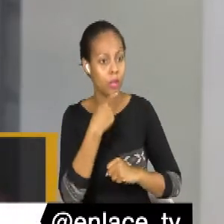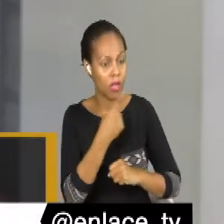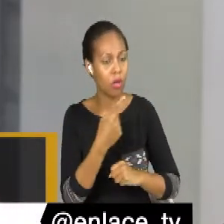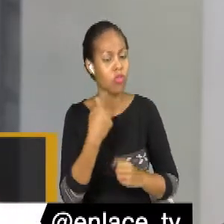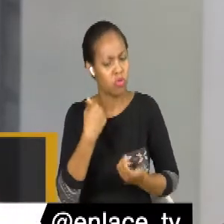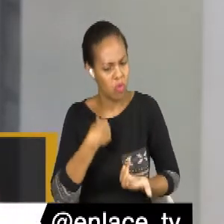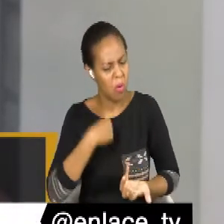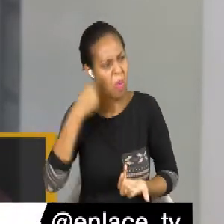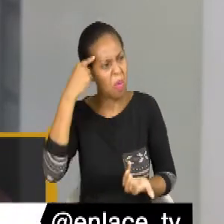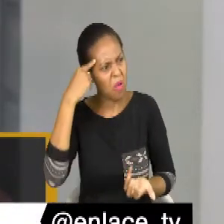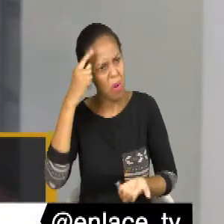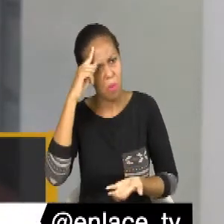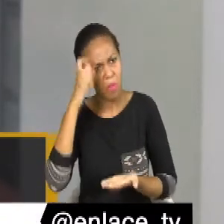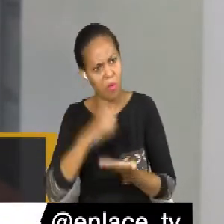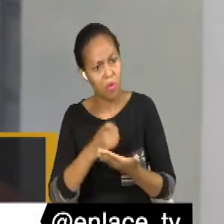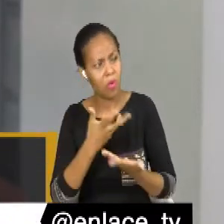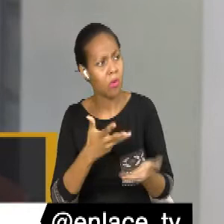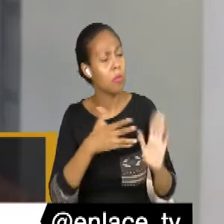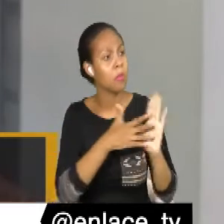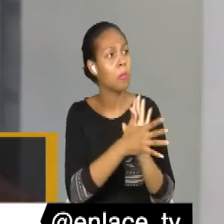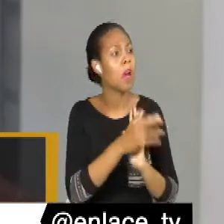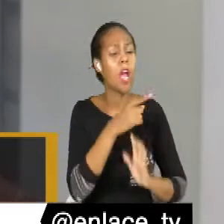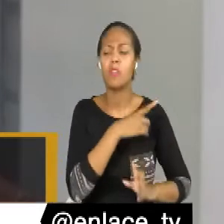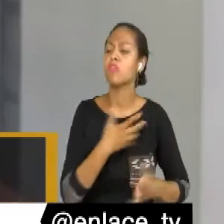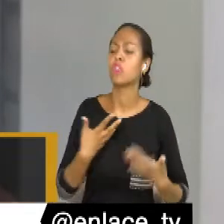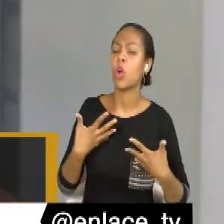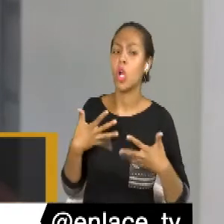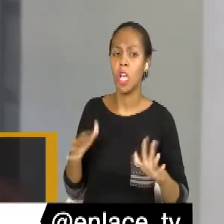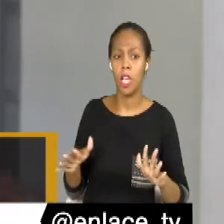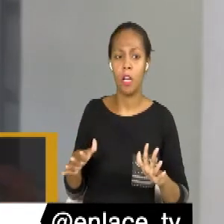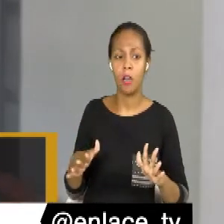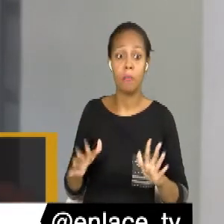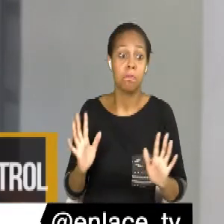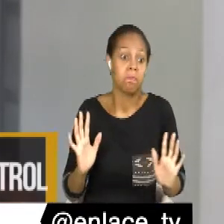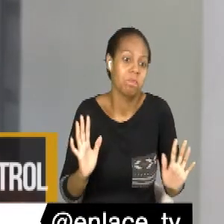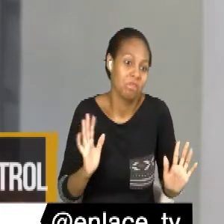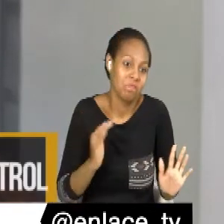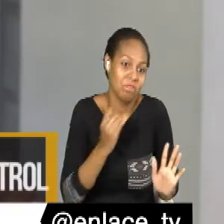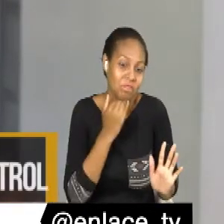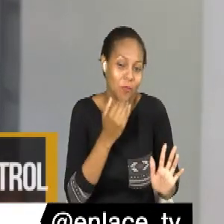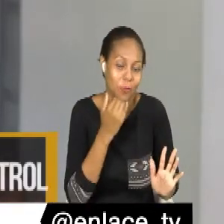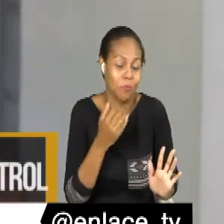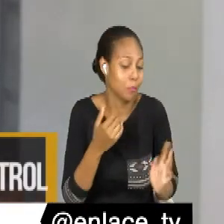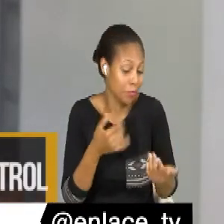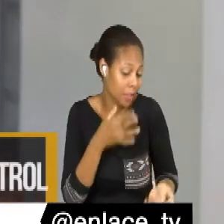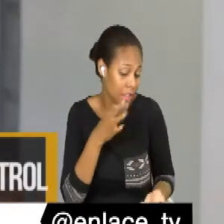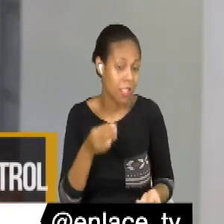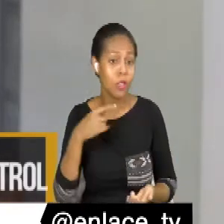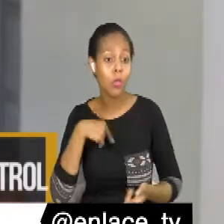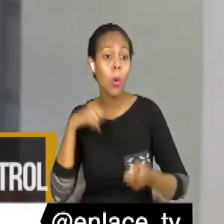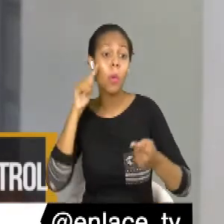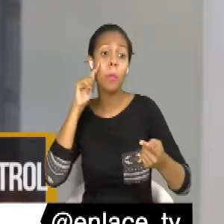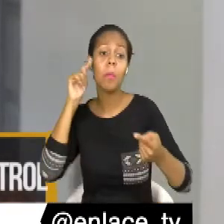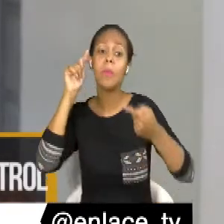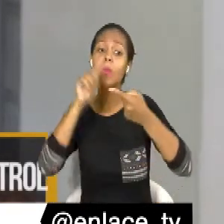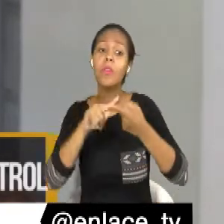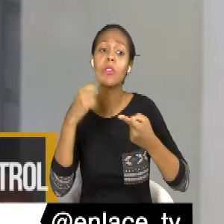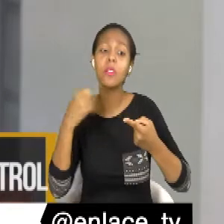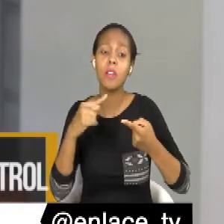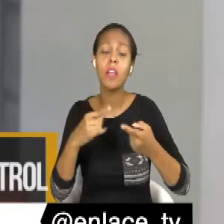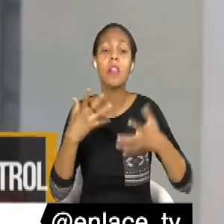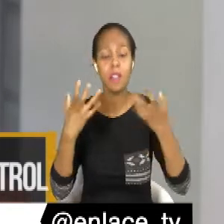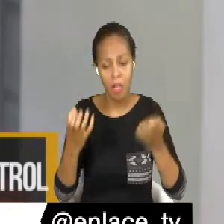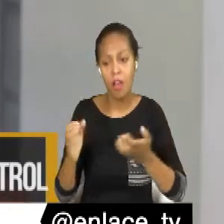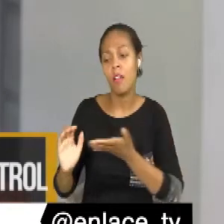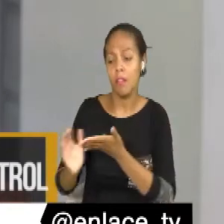percepción, no lo ha hecho, sus razones tendrá, pero a mí mi único interés es lograr esa intermediación